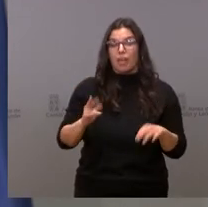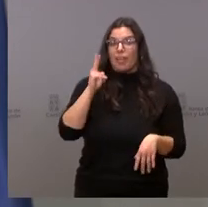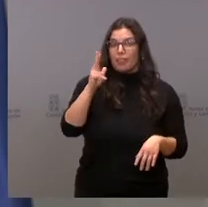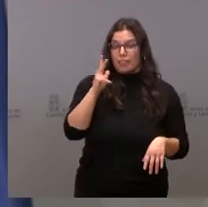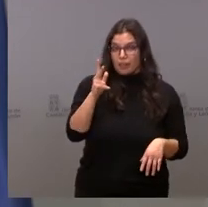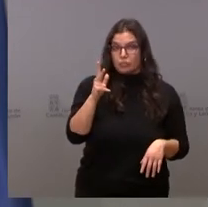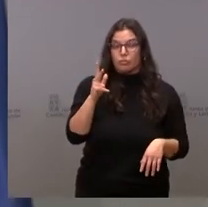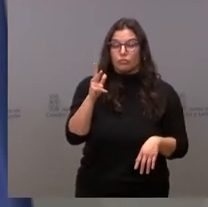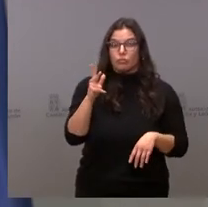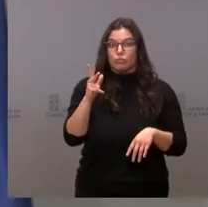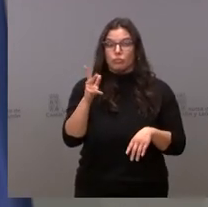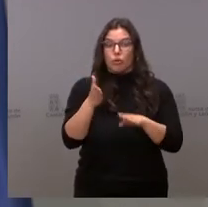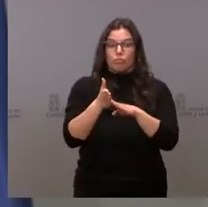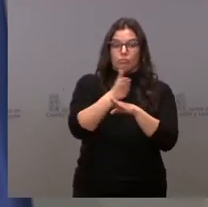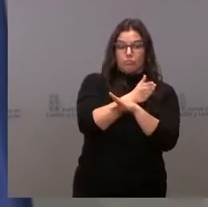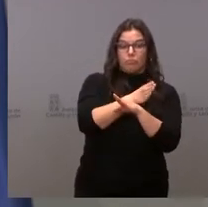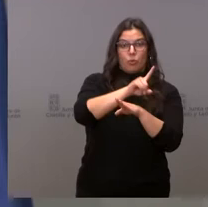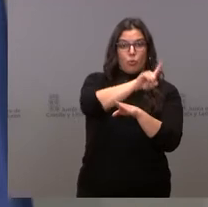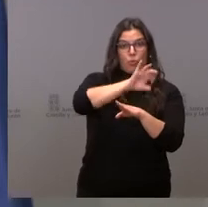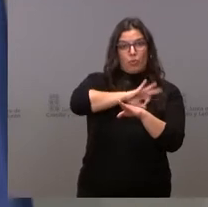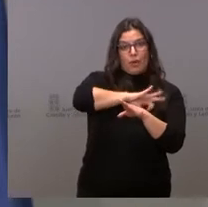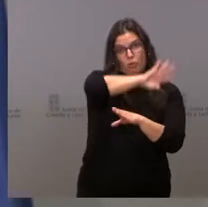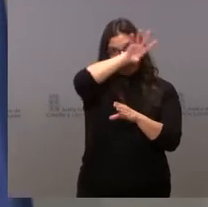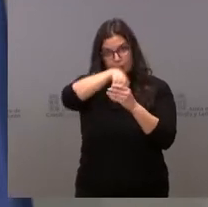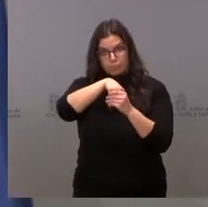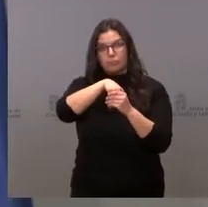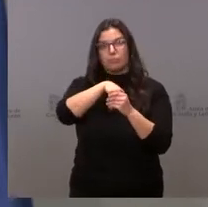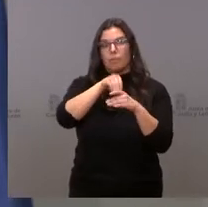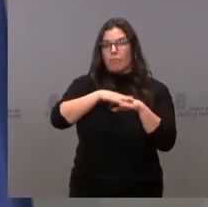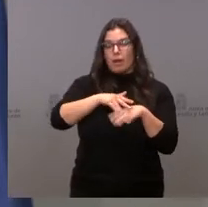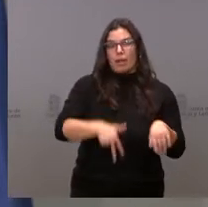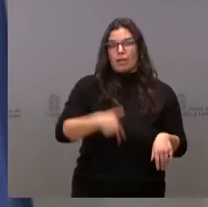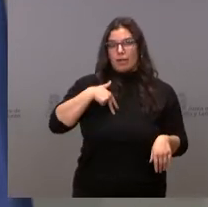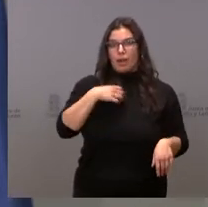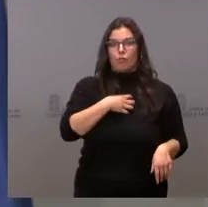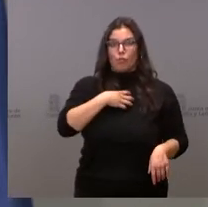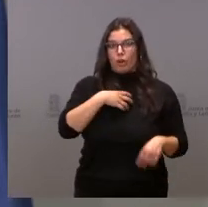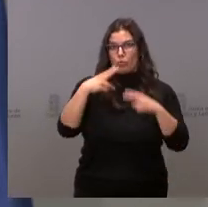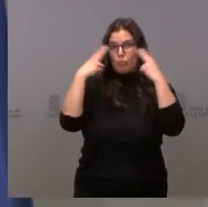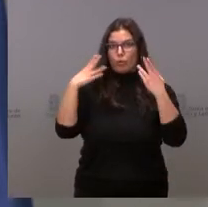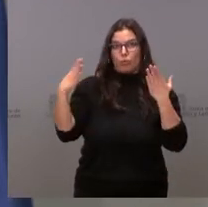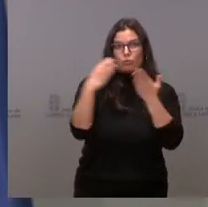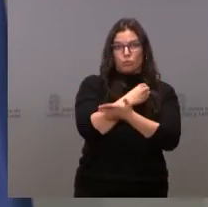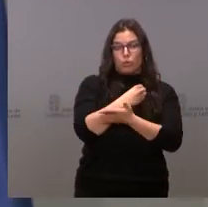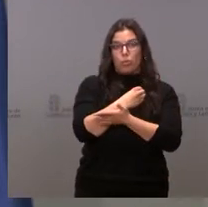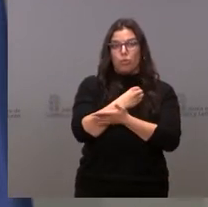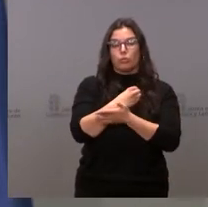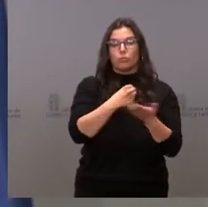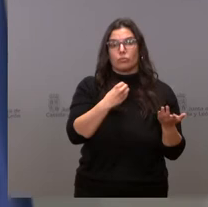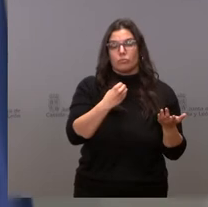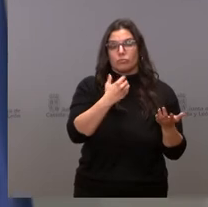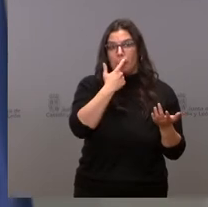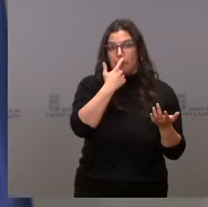desde este mes de enero para el conjunto de los empleados públicos a efectos de que no tengan ningún perjuicio relación